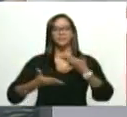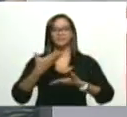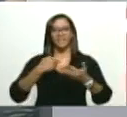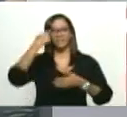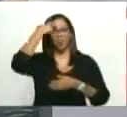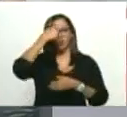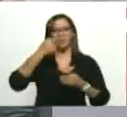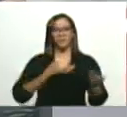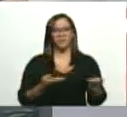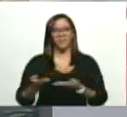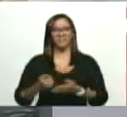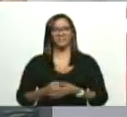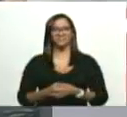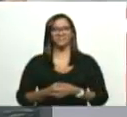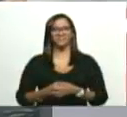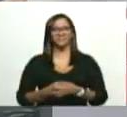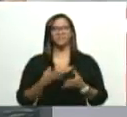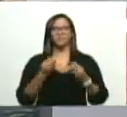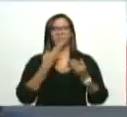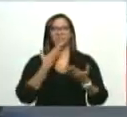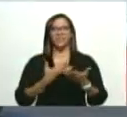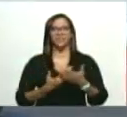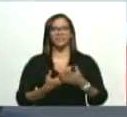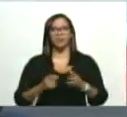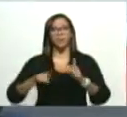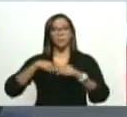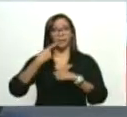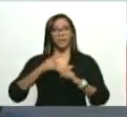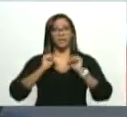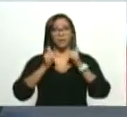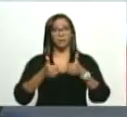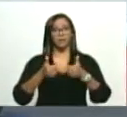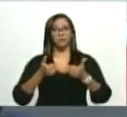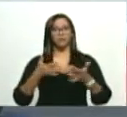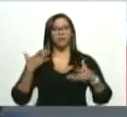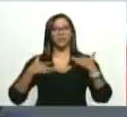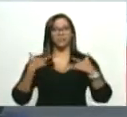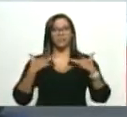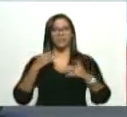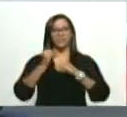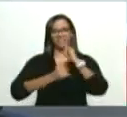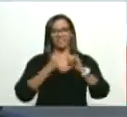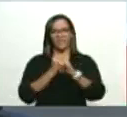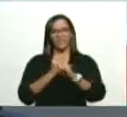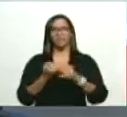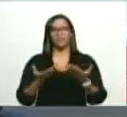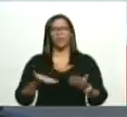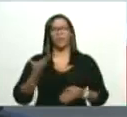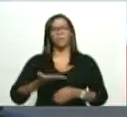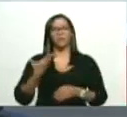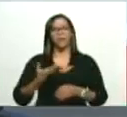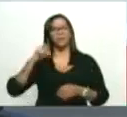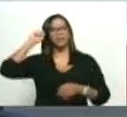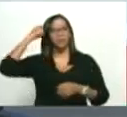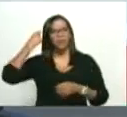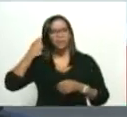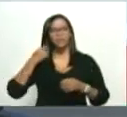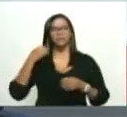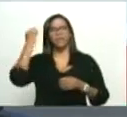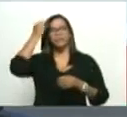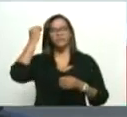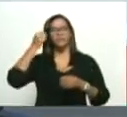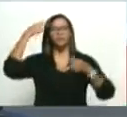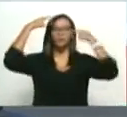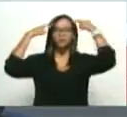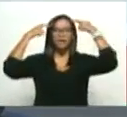Pueblos. Bienvenido. Muchas gracias, Ori. Mañana comienza un evento internacional de gran relevancia para recordar la vigencia del pensamiento de Hugo